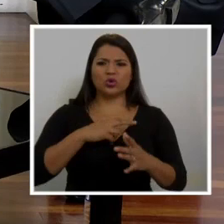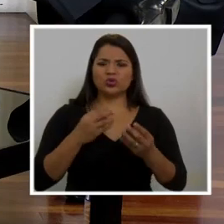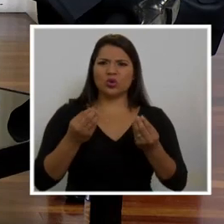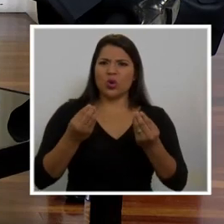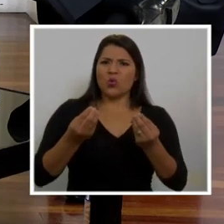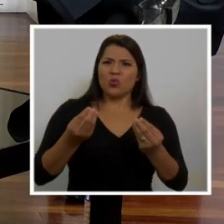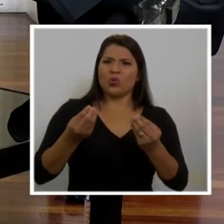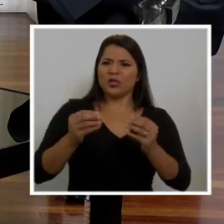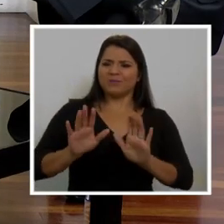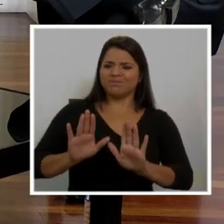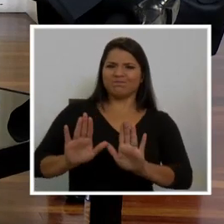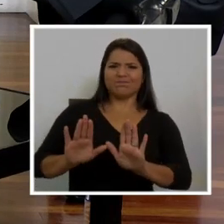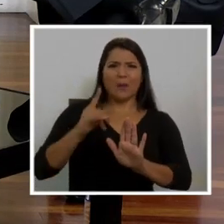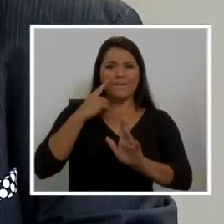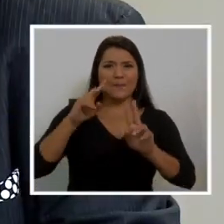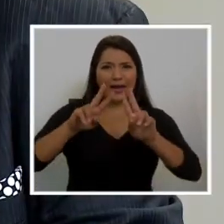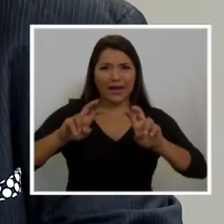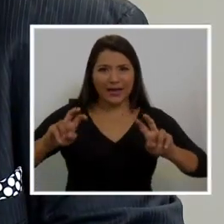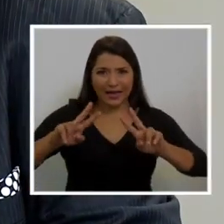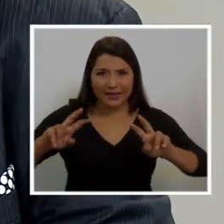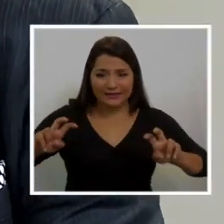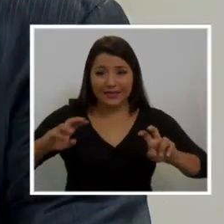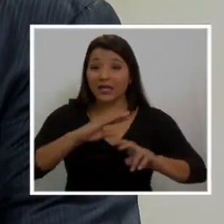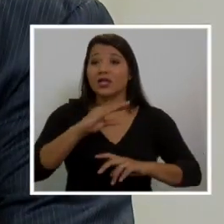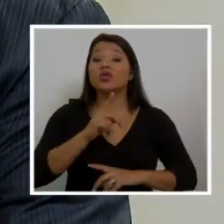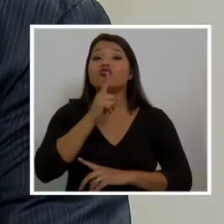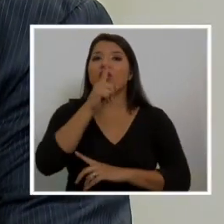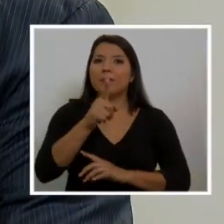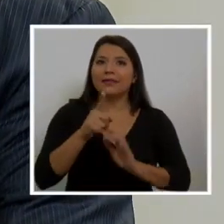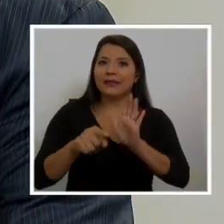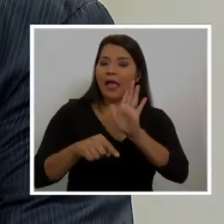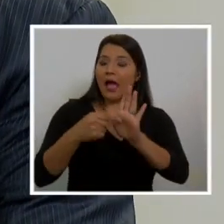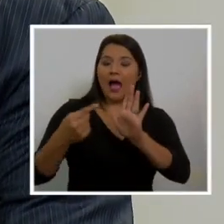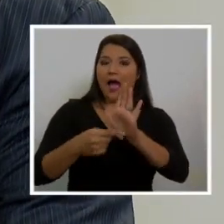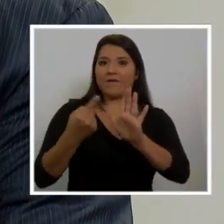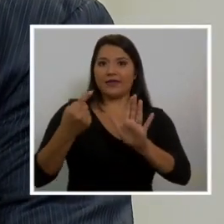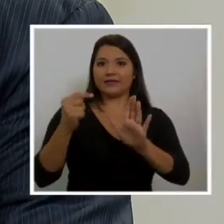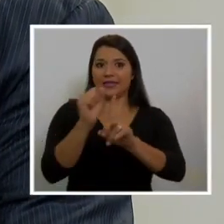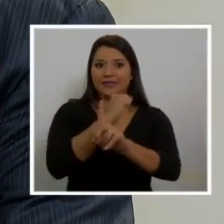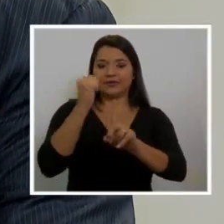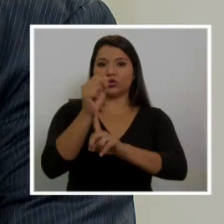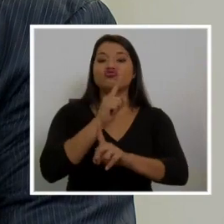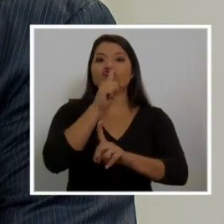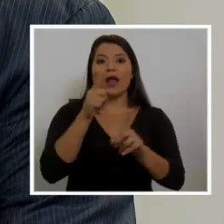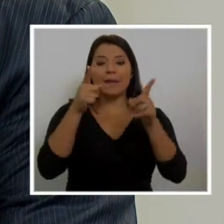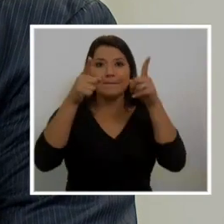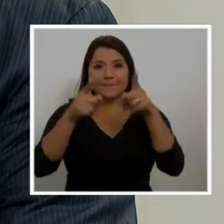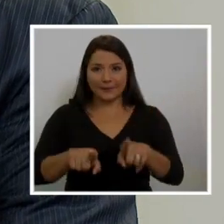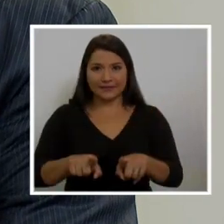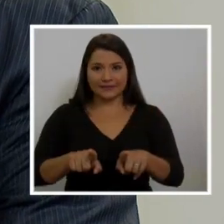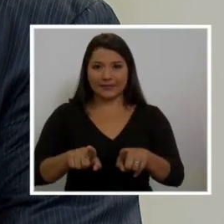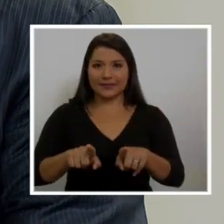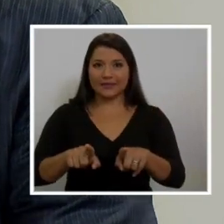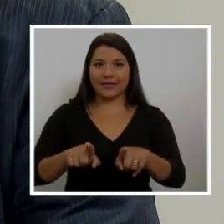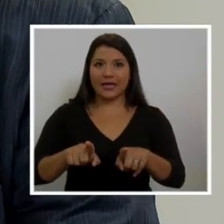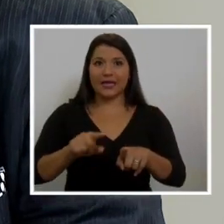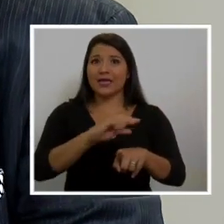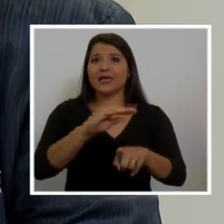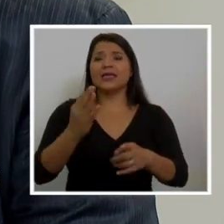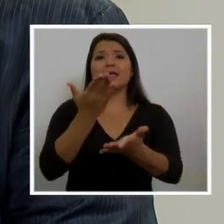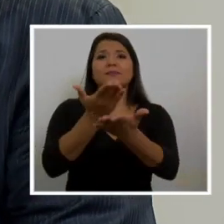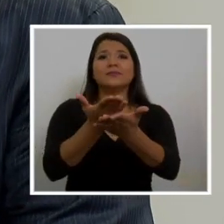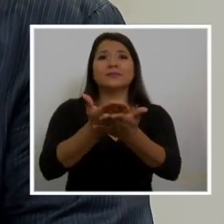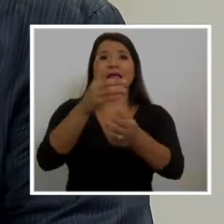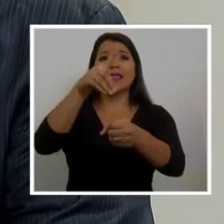el análisis. Y la verdad es que a veces las realidades se nos presentan, nos las ponen en el tapete los diputados o